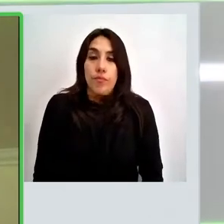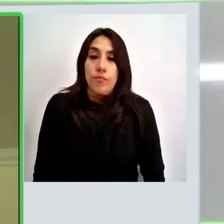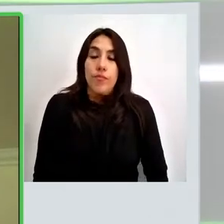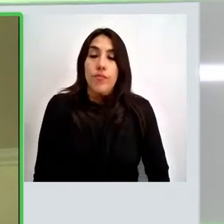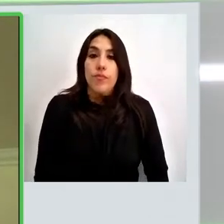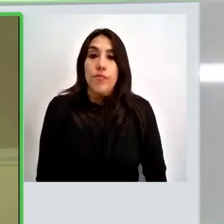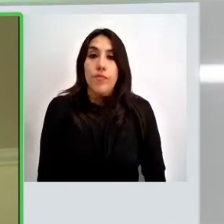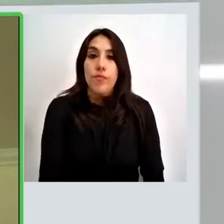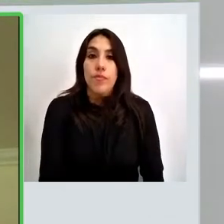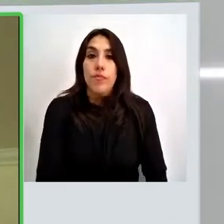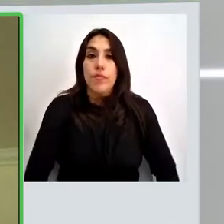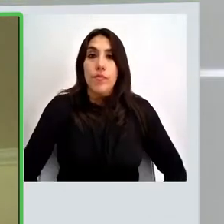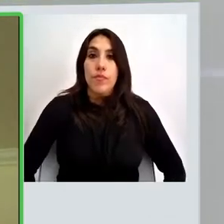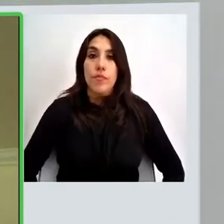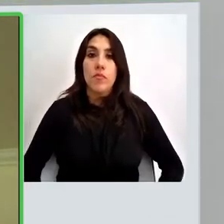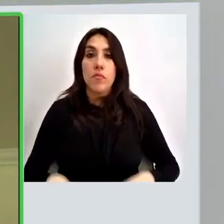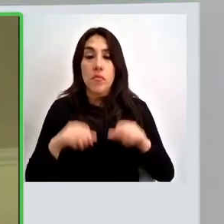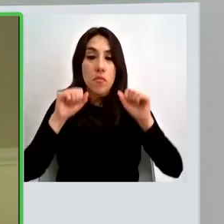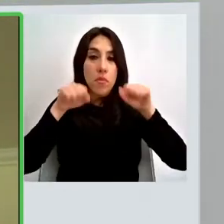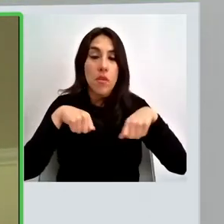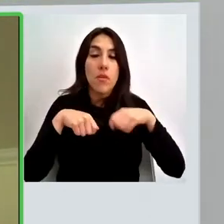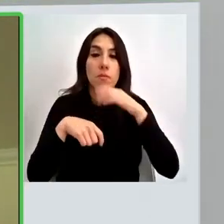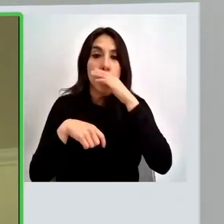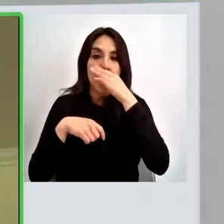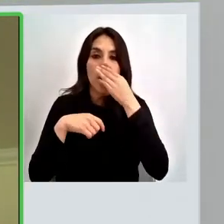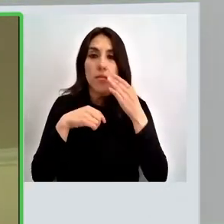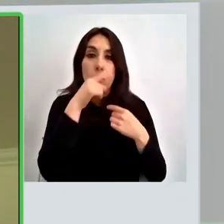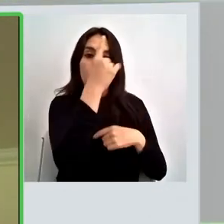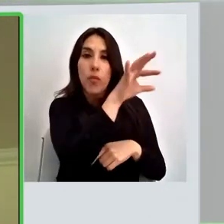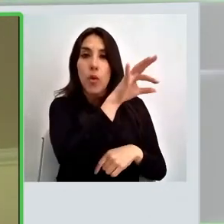que puedan implementar la alineaciones